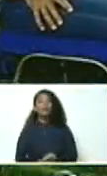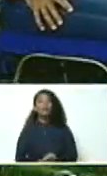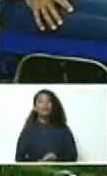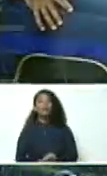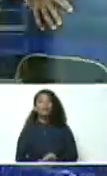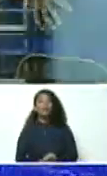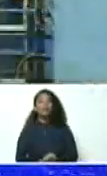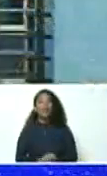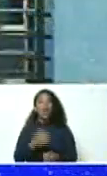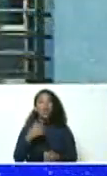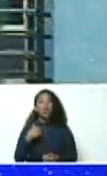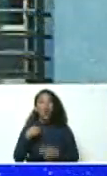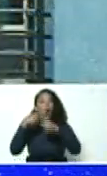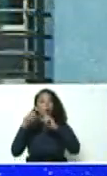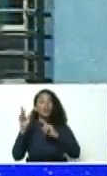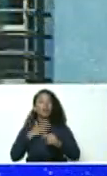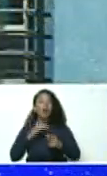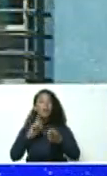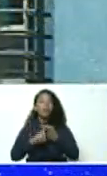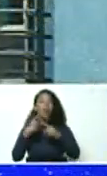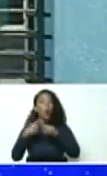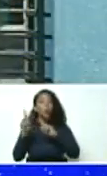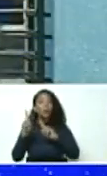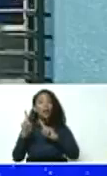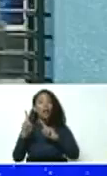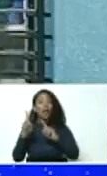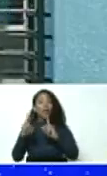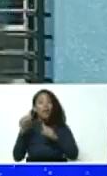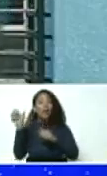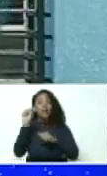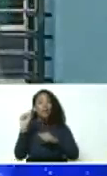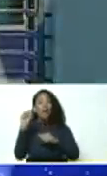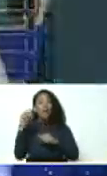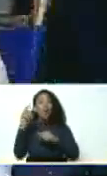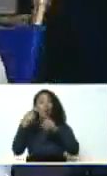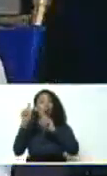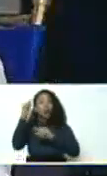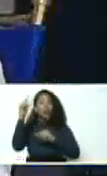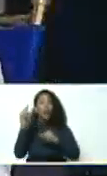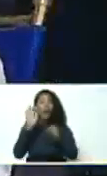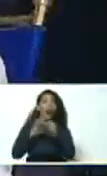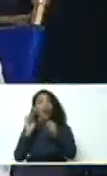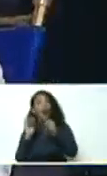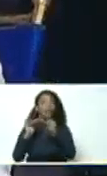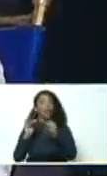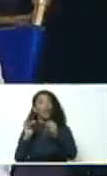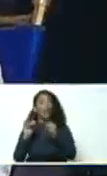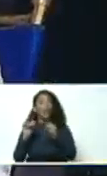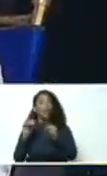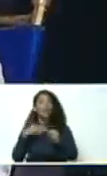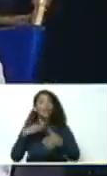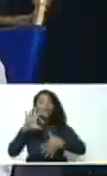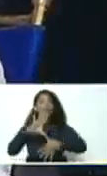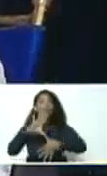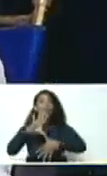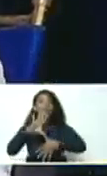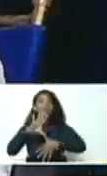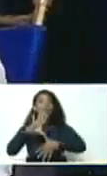Yo le canté otra Silita, otra canción de Sandro, pero se las canto otro día. De Sandro de América.